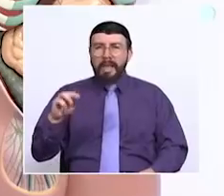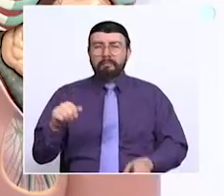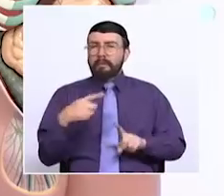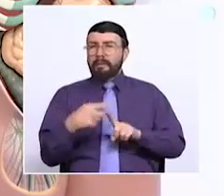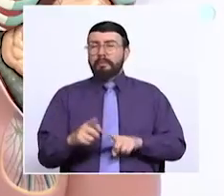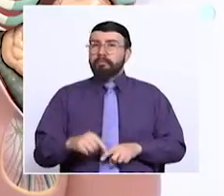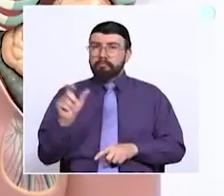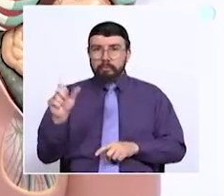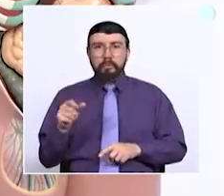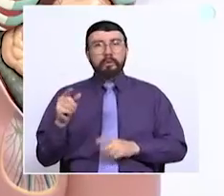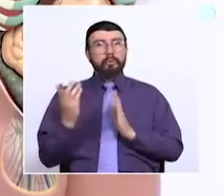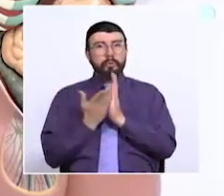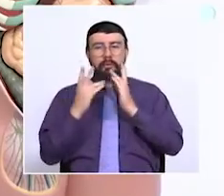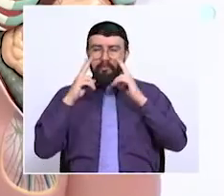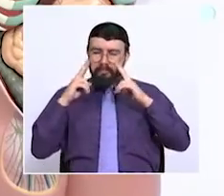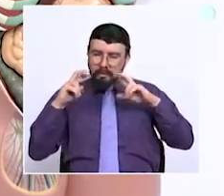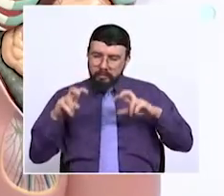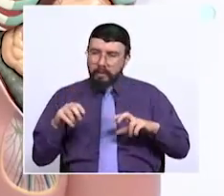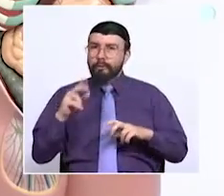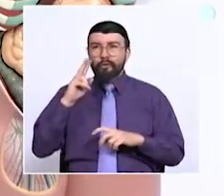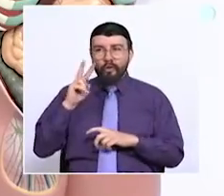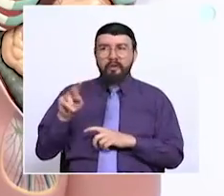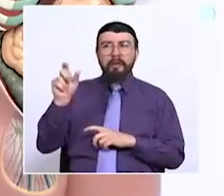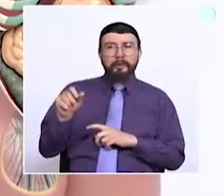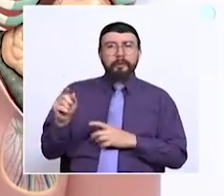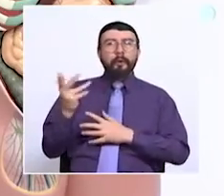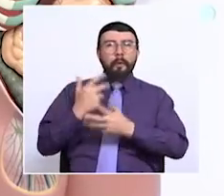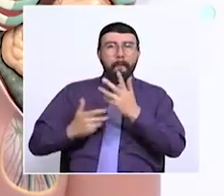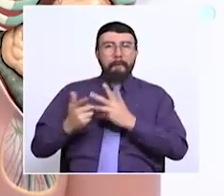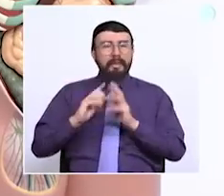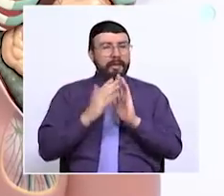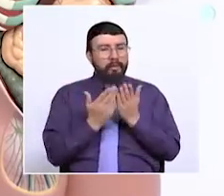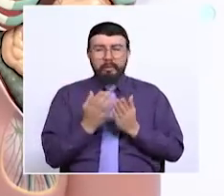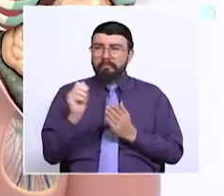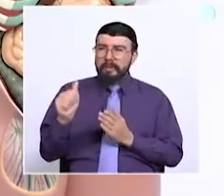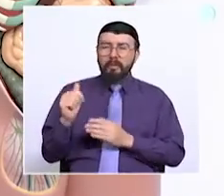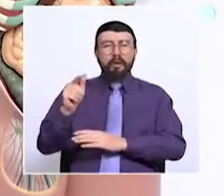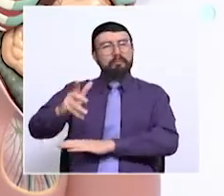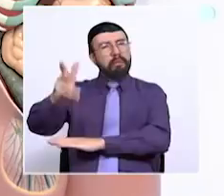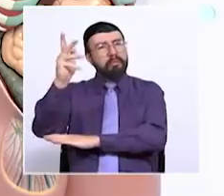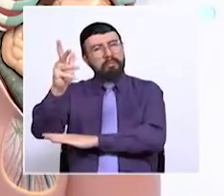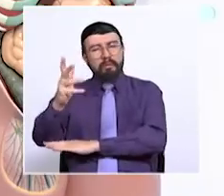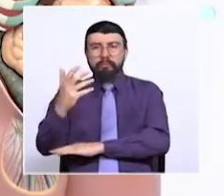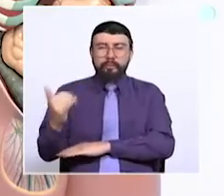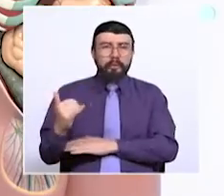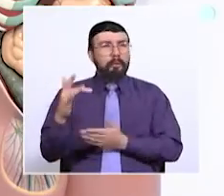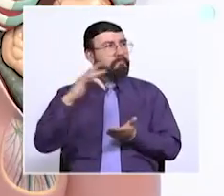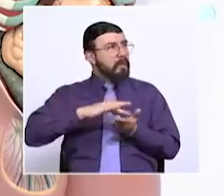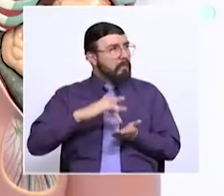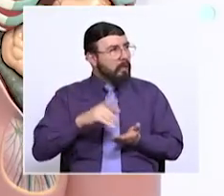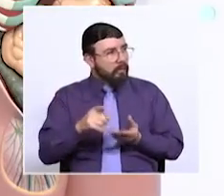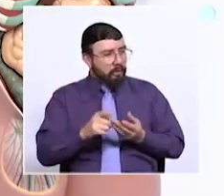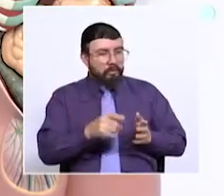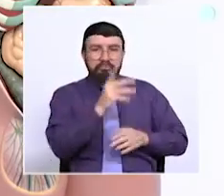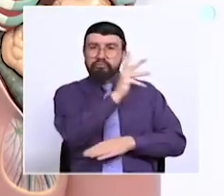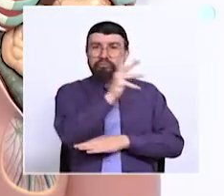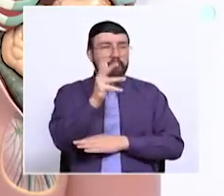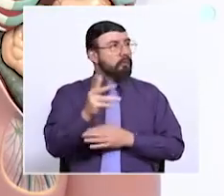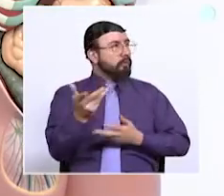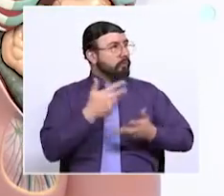estudiar. Lo he visto, he compartido con él libros, conferencias, talleres, seminarios,